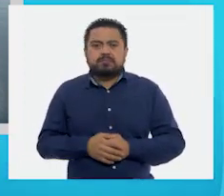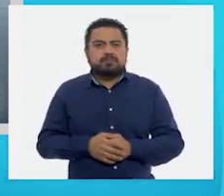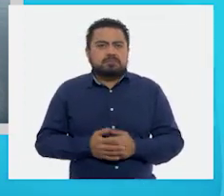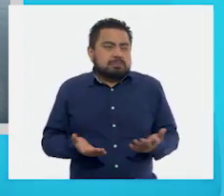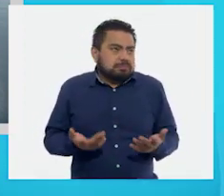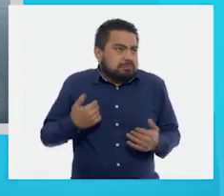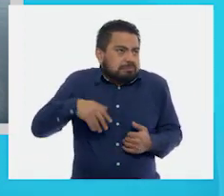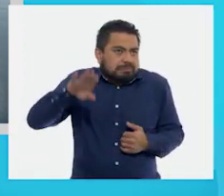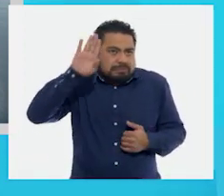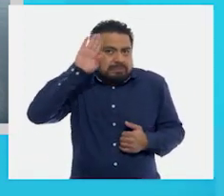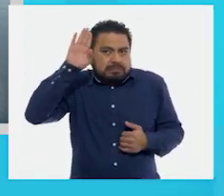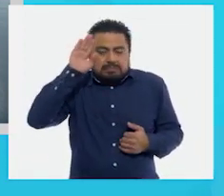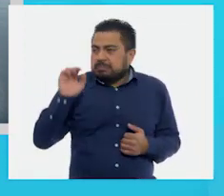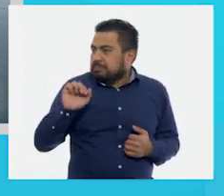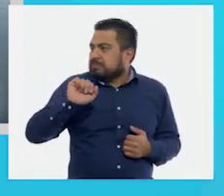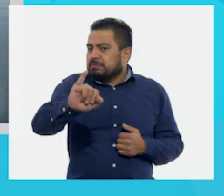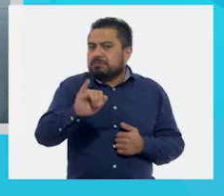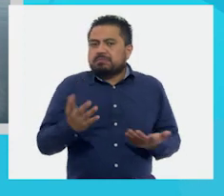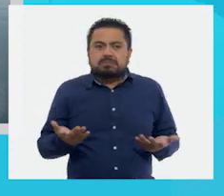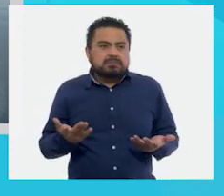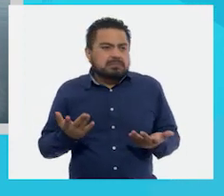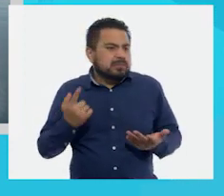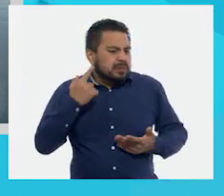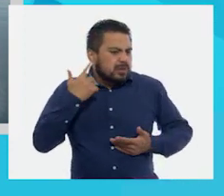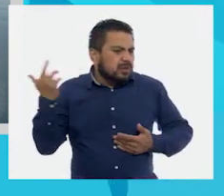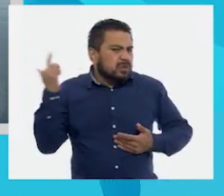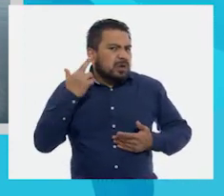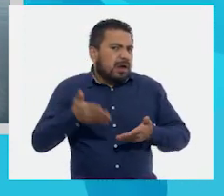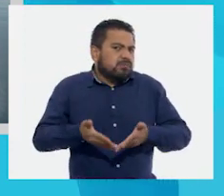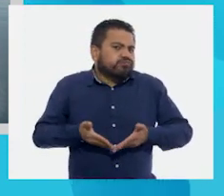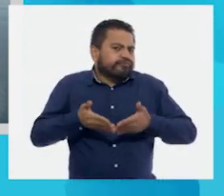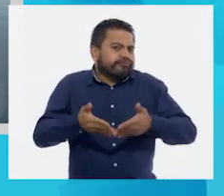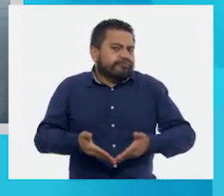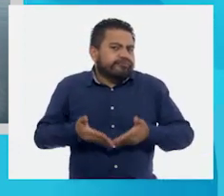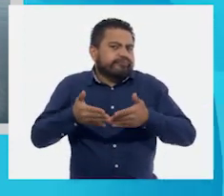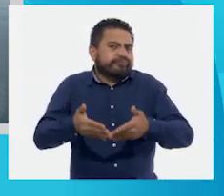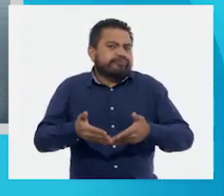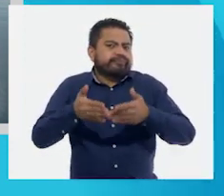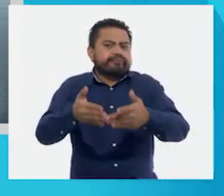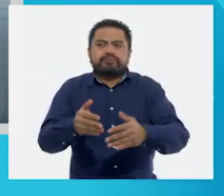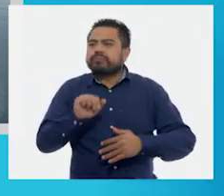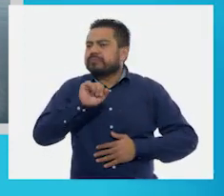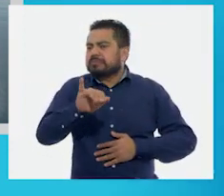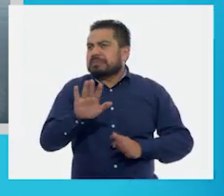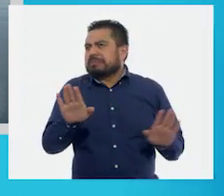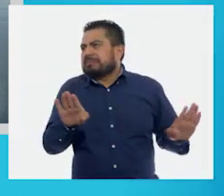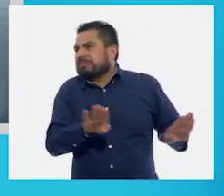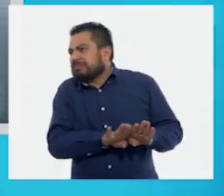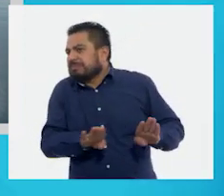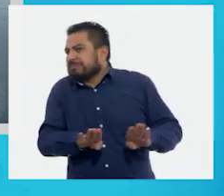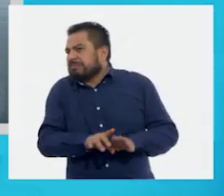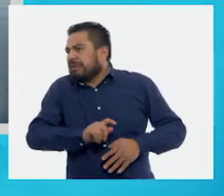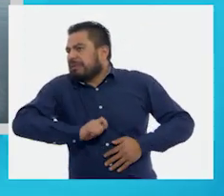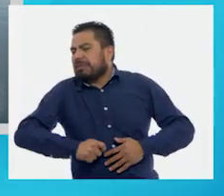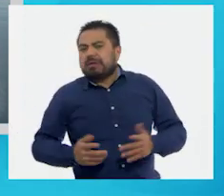yo creo que definitivamente el sonido que hacen los barcos. Ay, sí, seguramente.